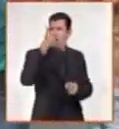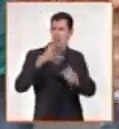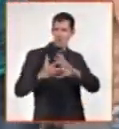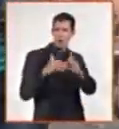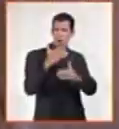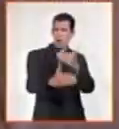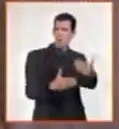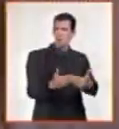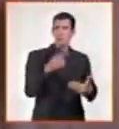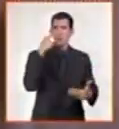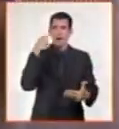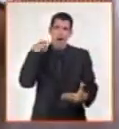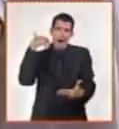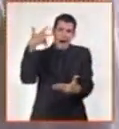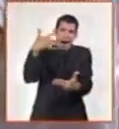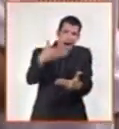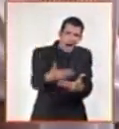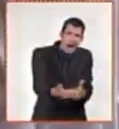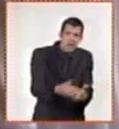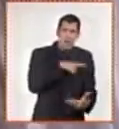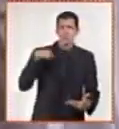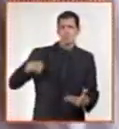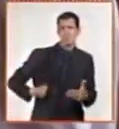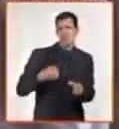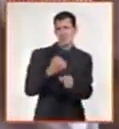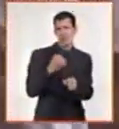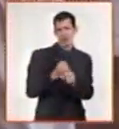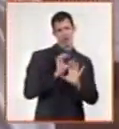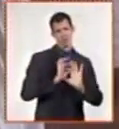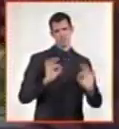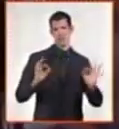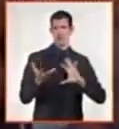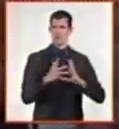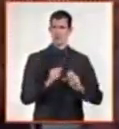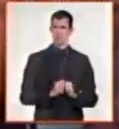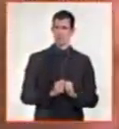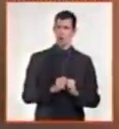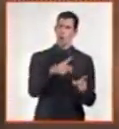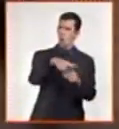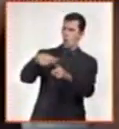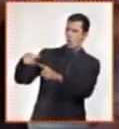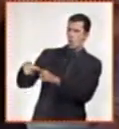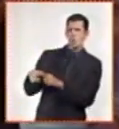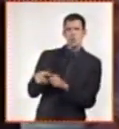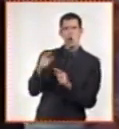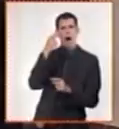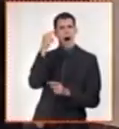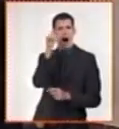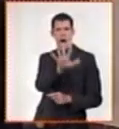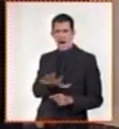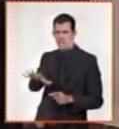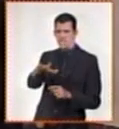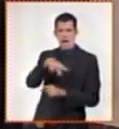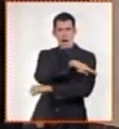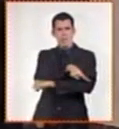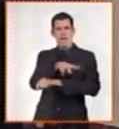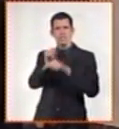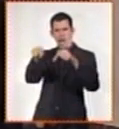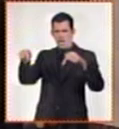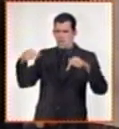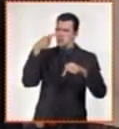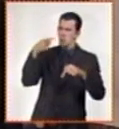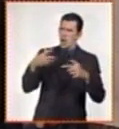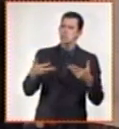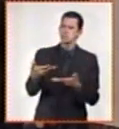camino de industrialización que los países occidentales desarrollados han recorrido durante cientos de